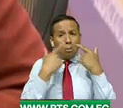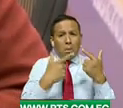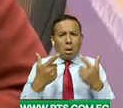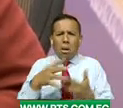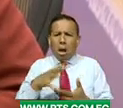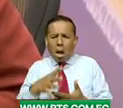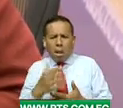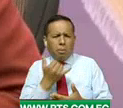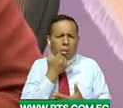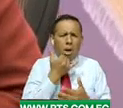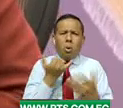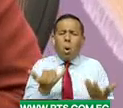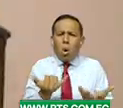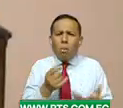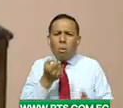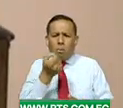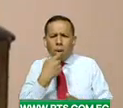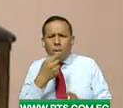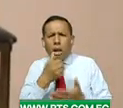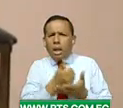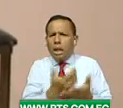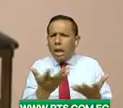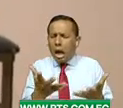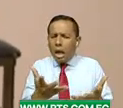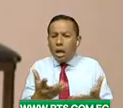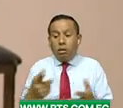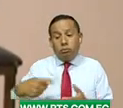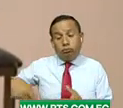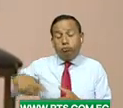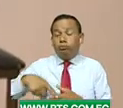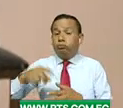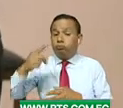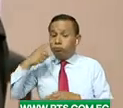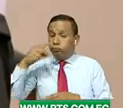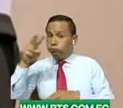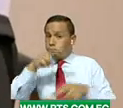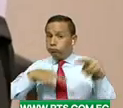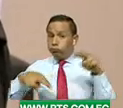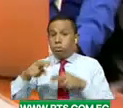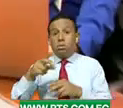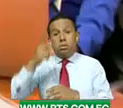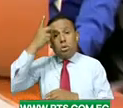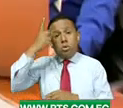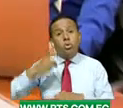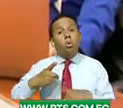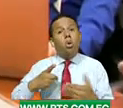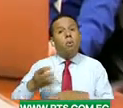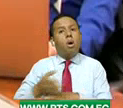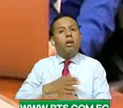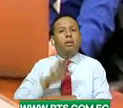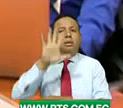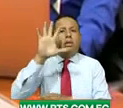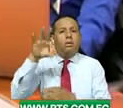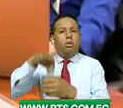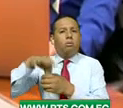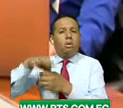y huérfanas. La decisión fue aprobada con 5 votos afirmativos del Consejo de Administración Legislativa.